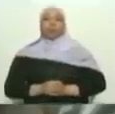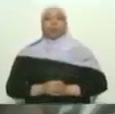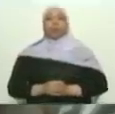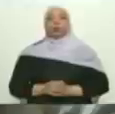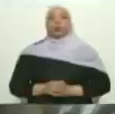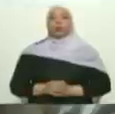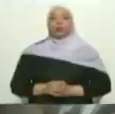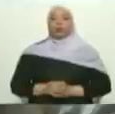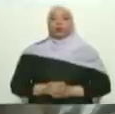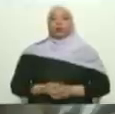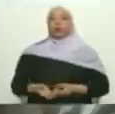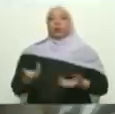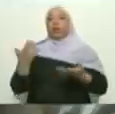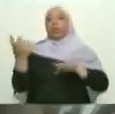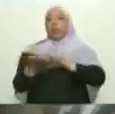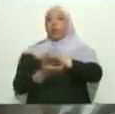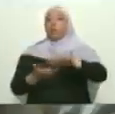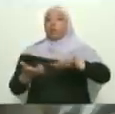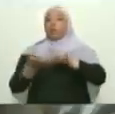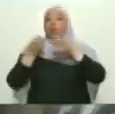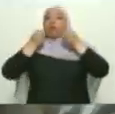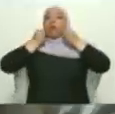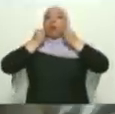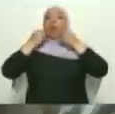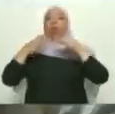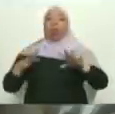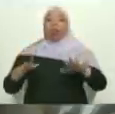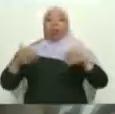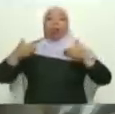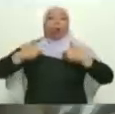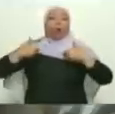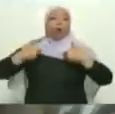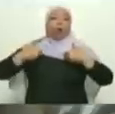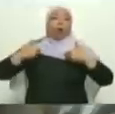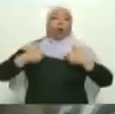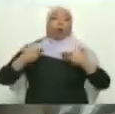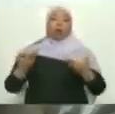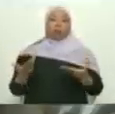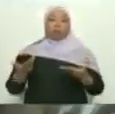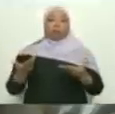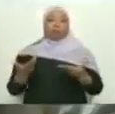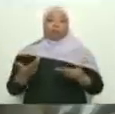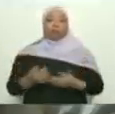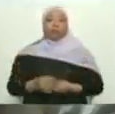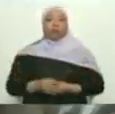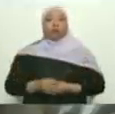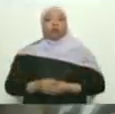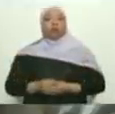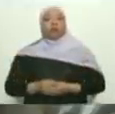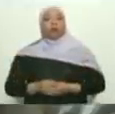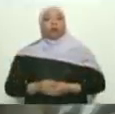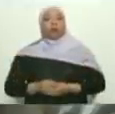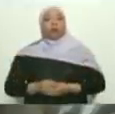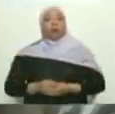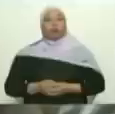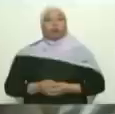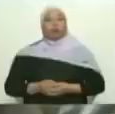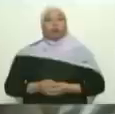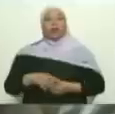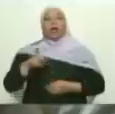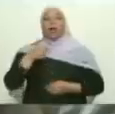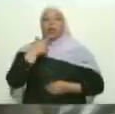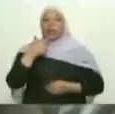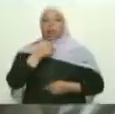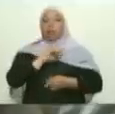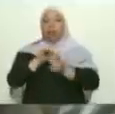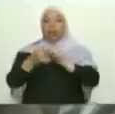Ante las derrotas sufridas, se acudió a una vía pseudolegal, como buscaron ellos el referéndum